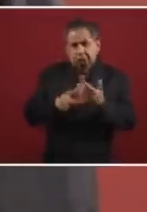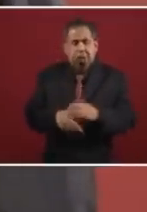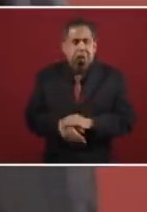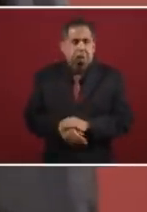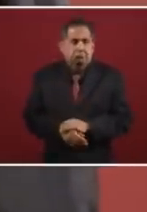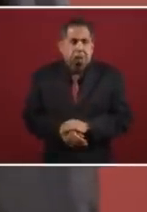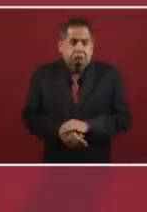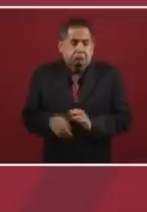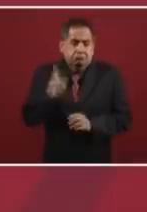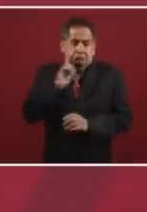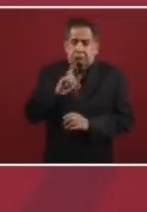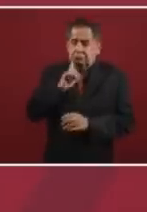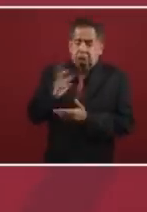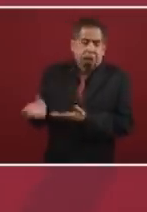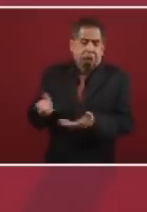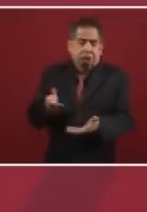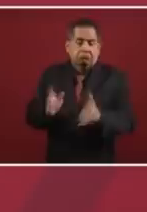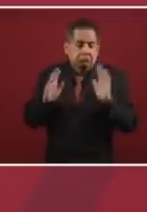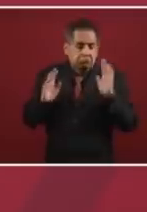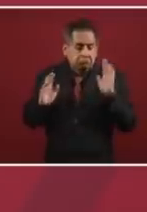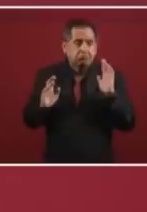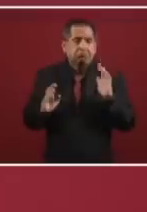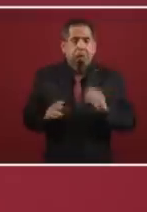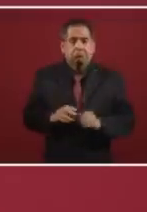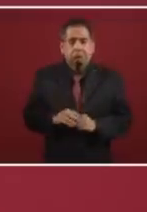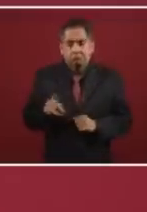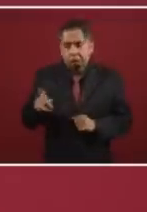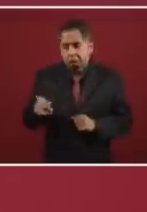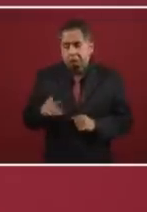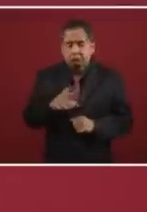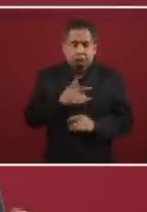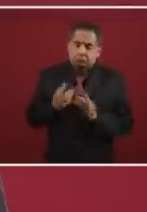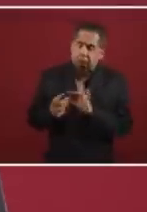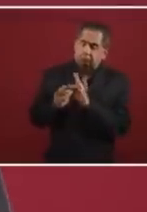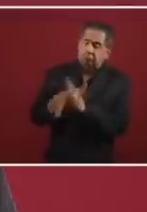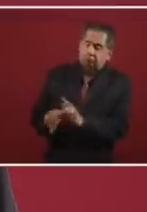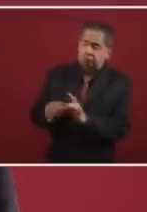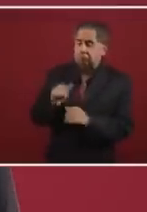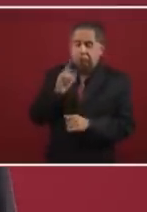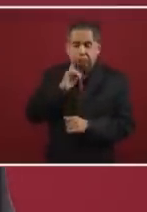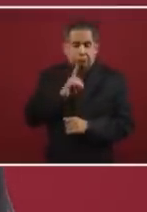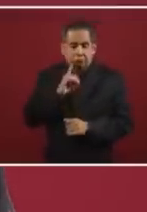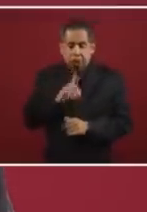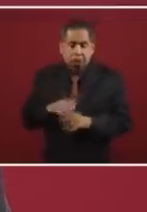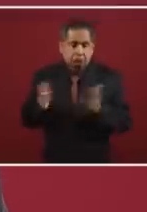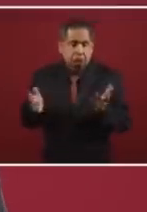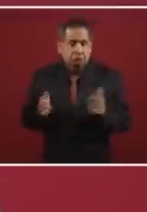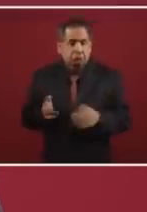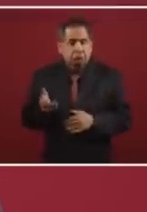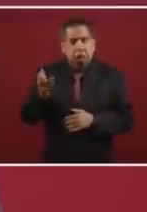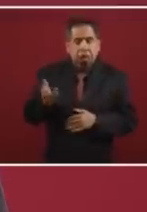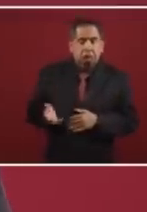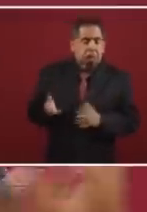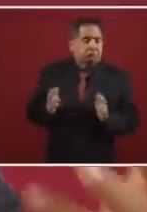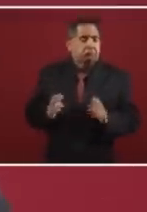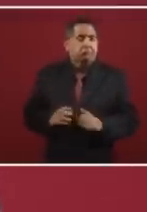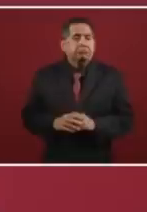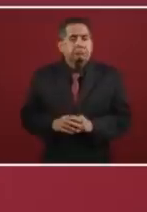es mujer pues hay una solidaridad este de género